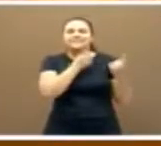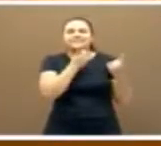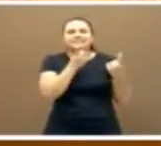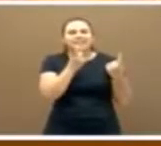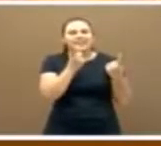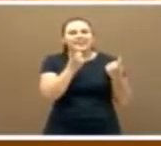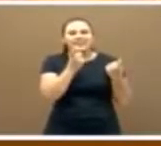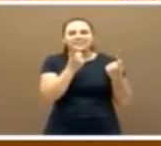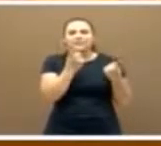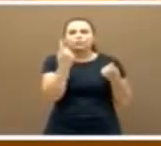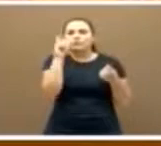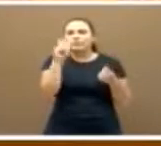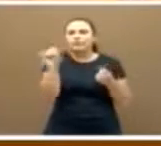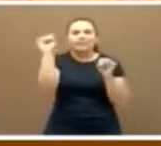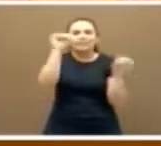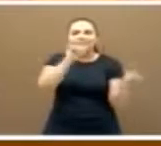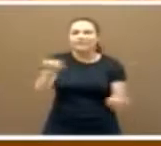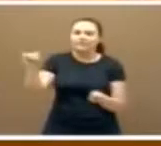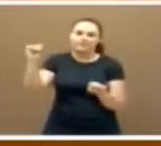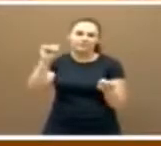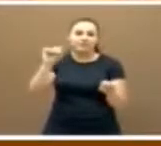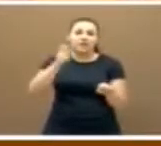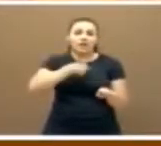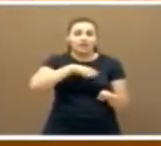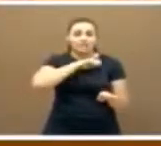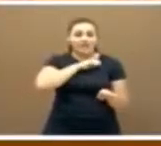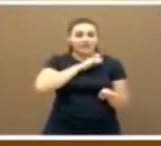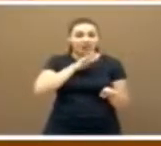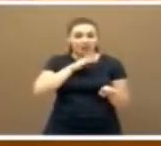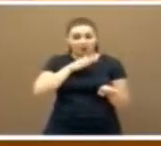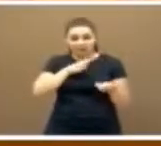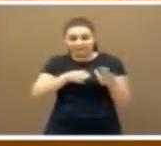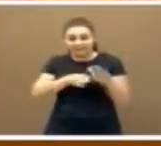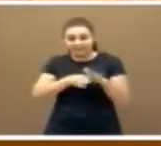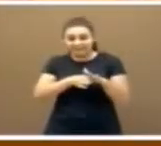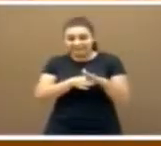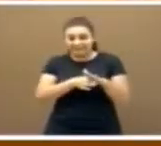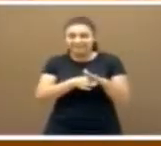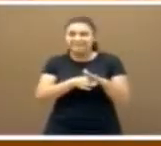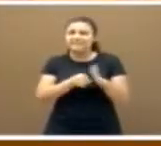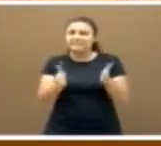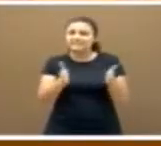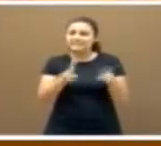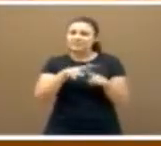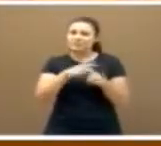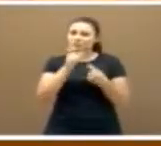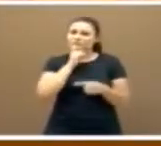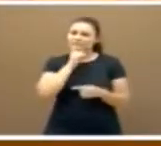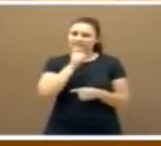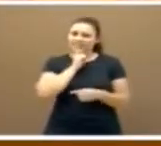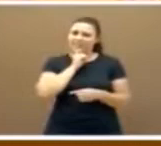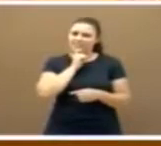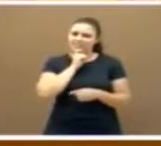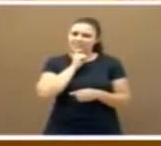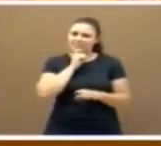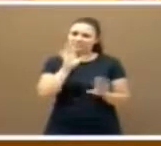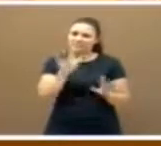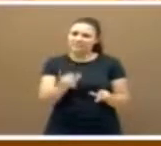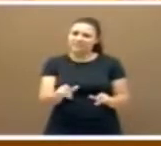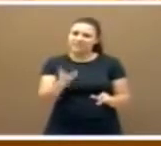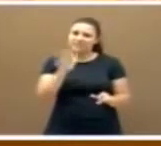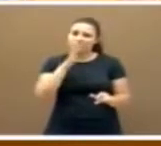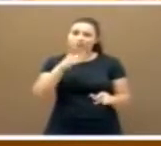necesita de alguien que la defienda. España está atravesando momentos difíciles, muy complicados. La ausencia